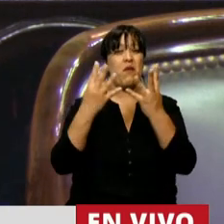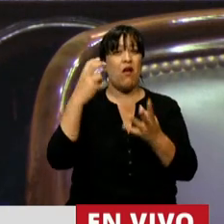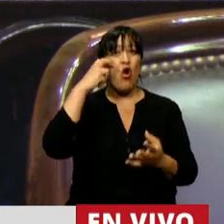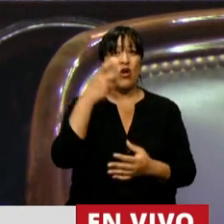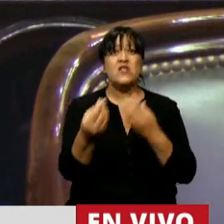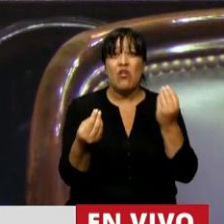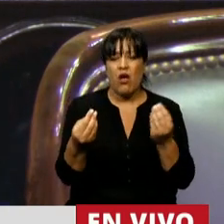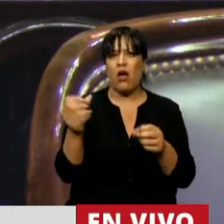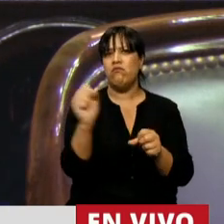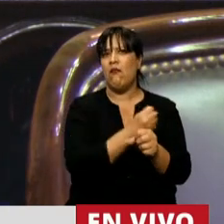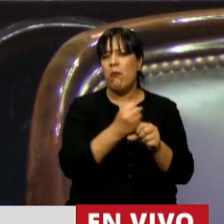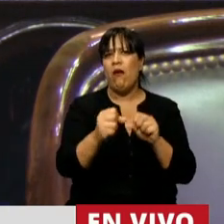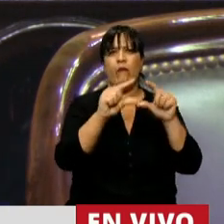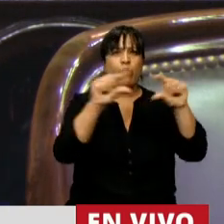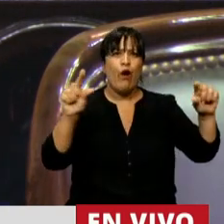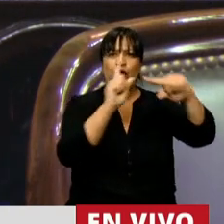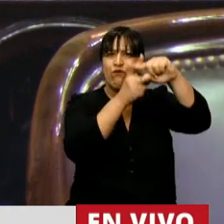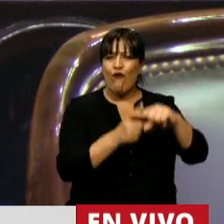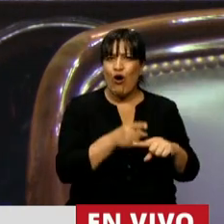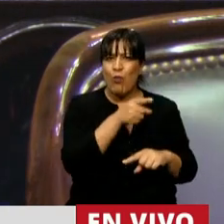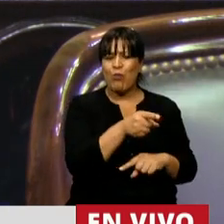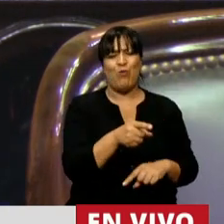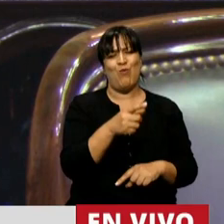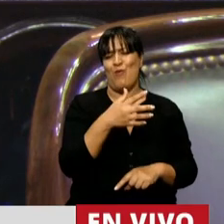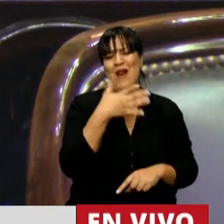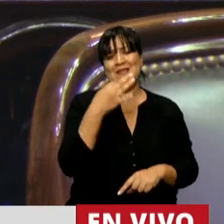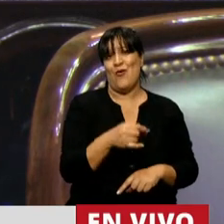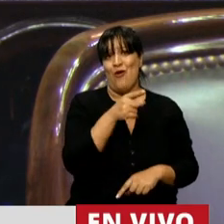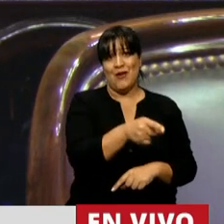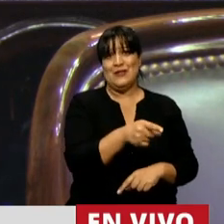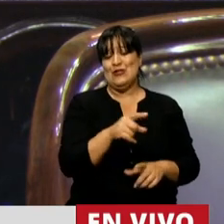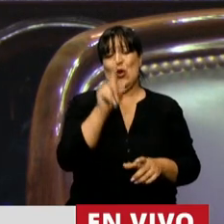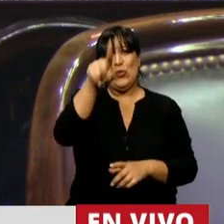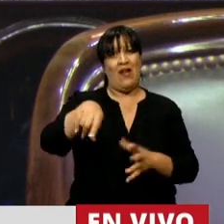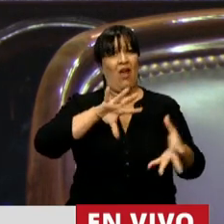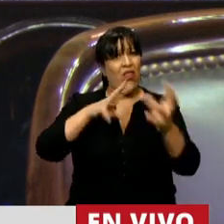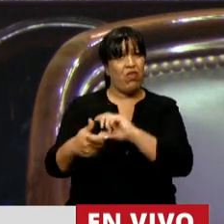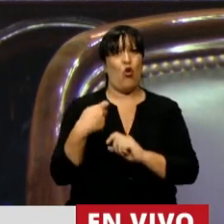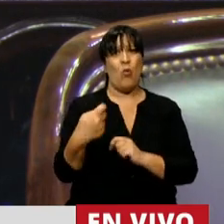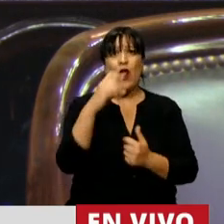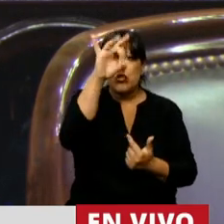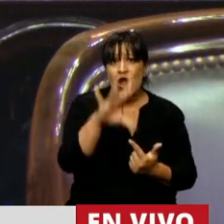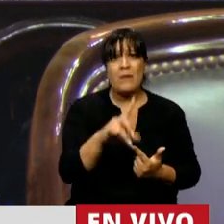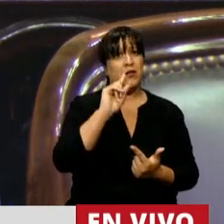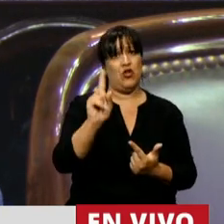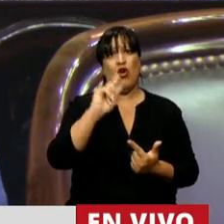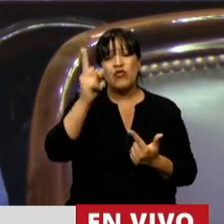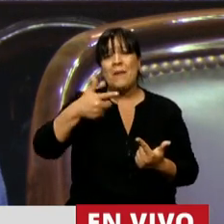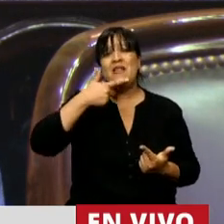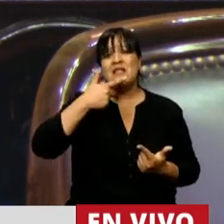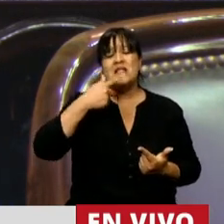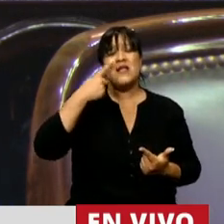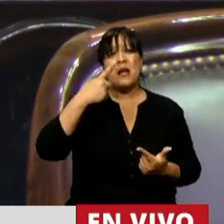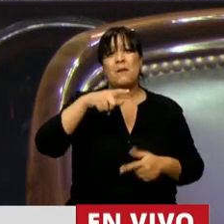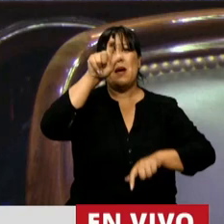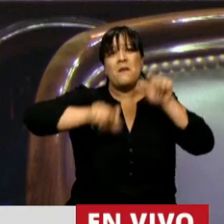sancionar una fórmula que claramente va a perjudicar no solamente a los jubilados, sino a los casi 17 beneficiarios